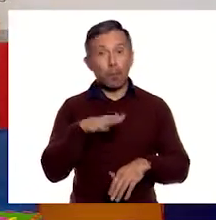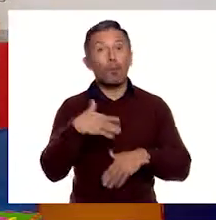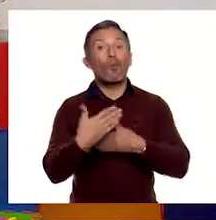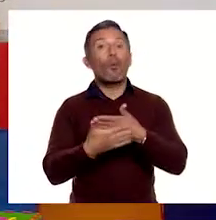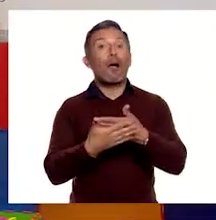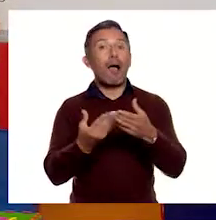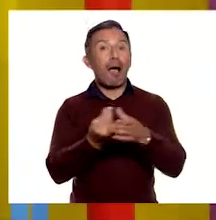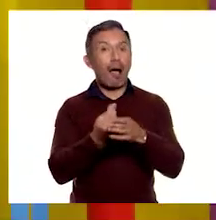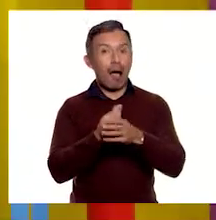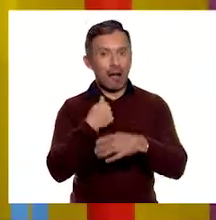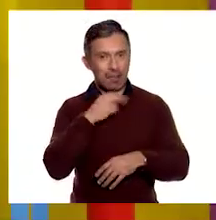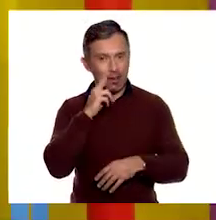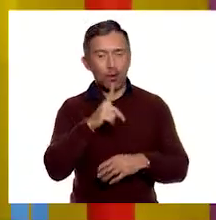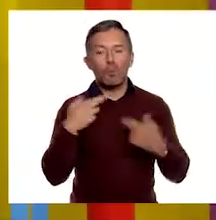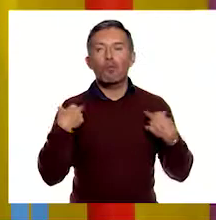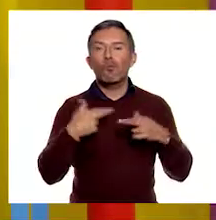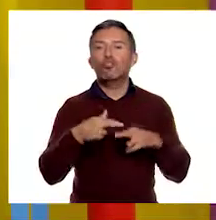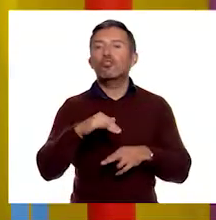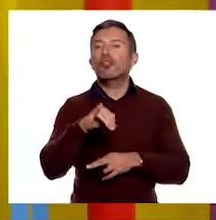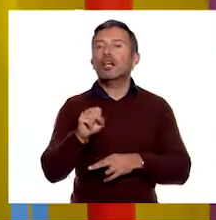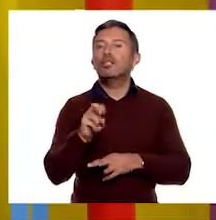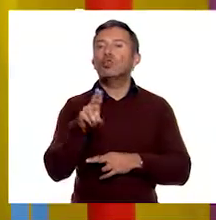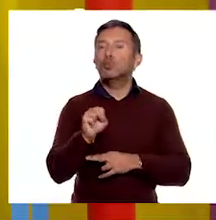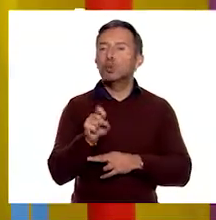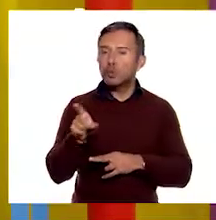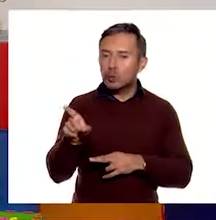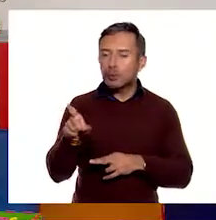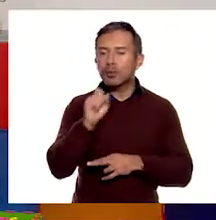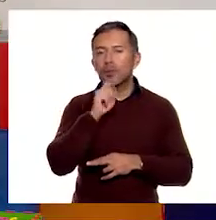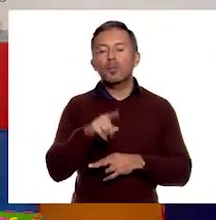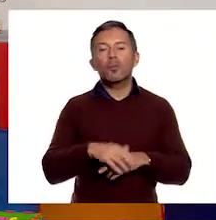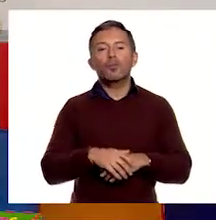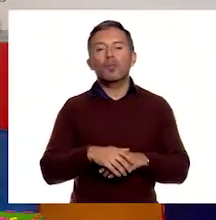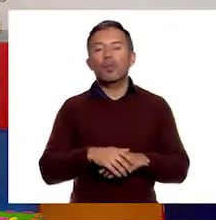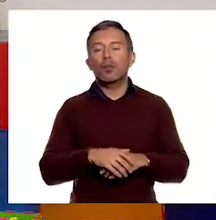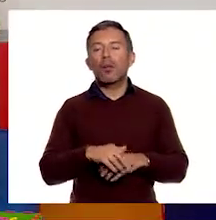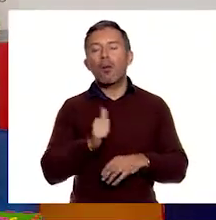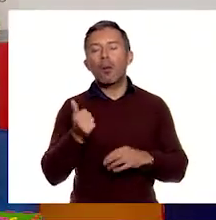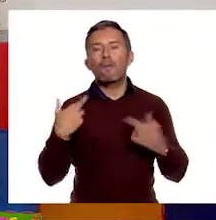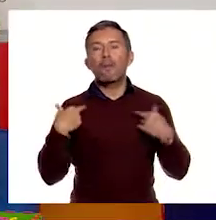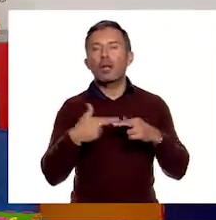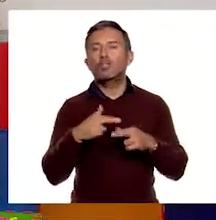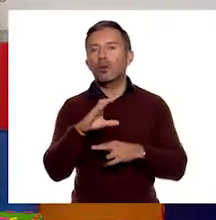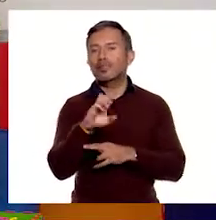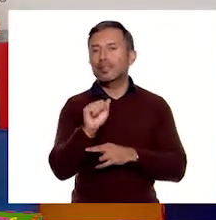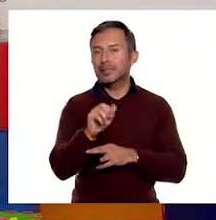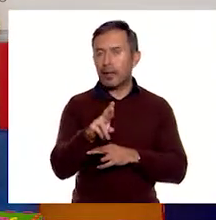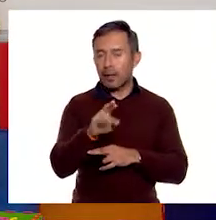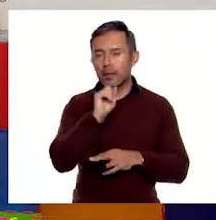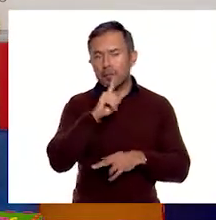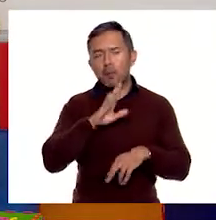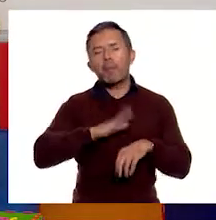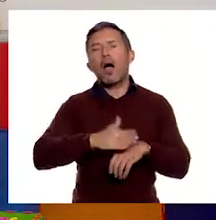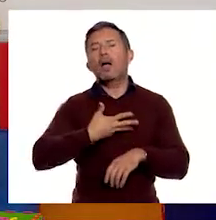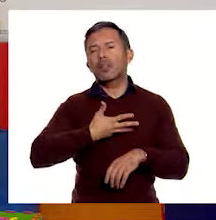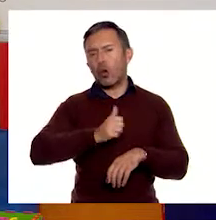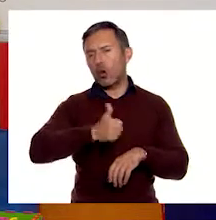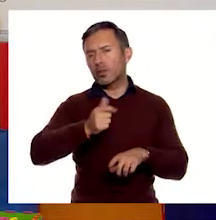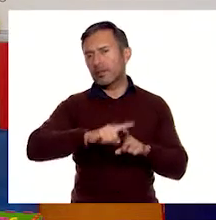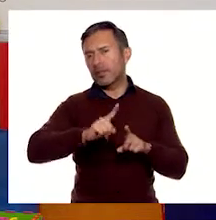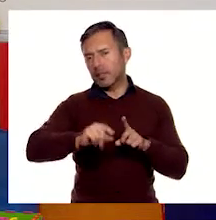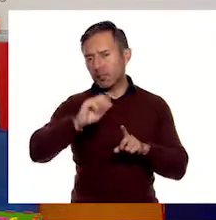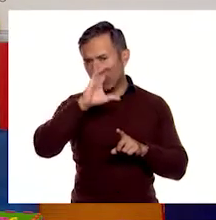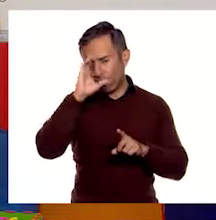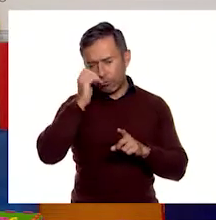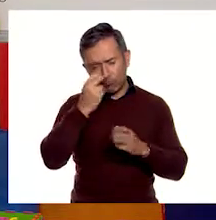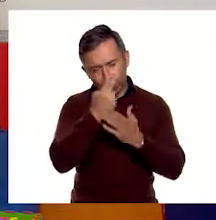clases con el profesor Jesús, algunas también ilusiones ópticas con el maestro César, y después vienen más ilusiones ópticas que van a estar